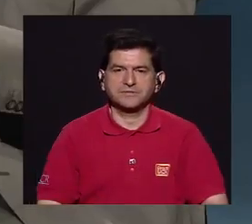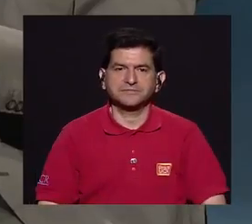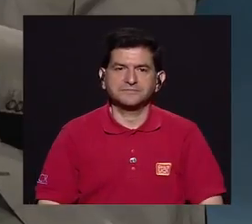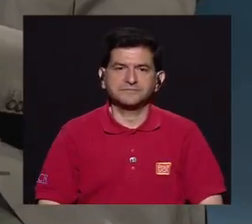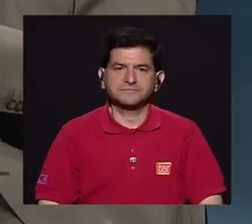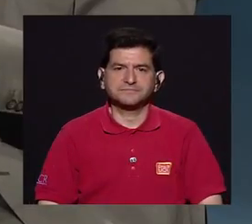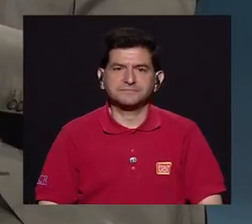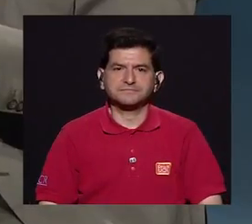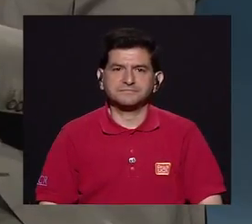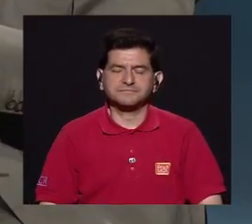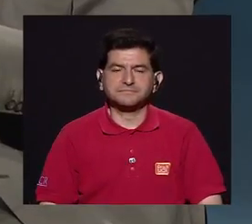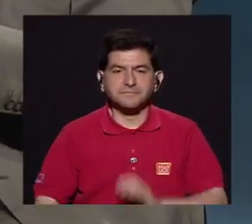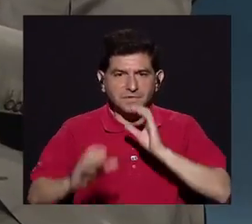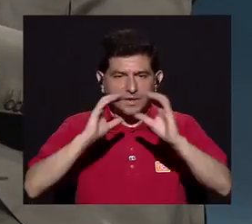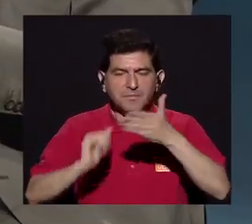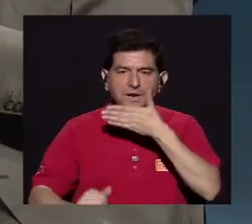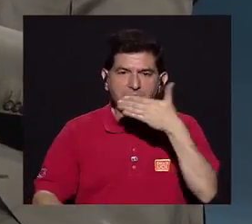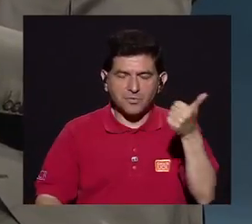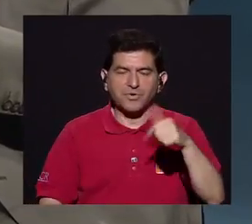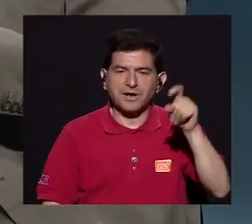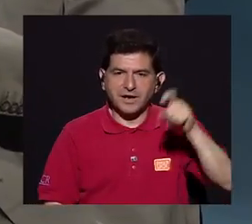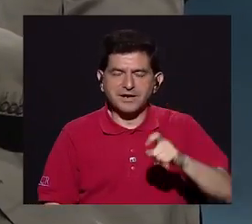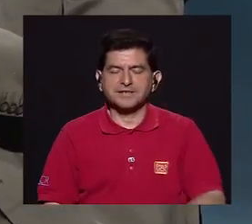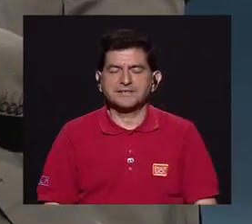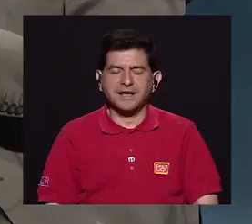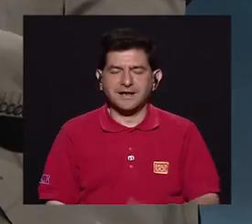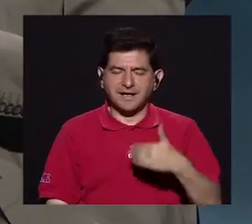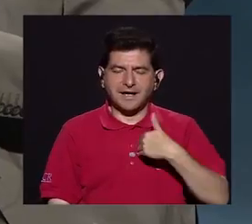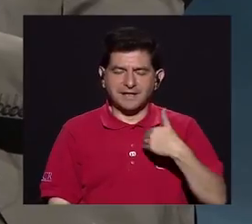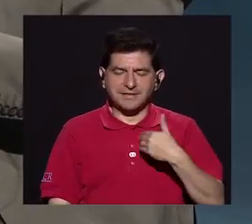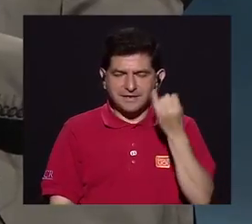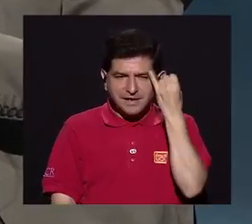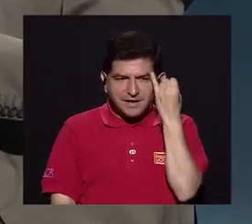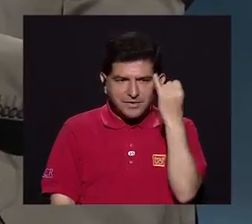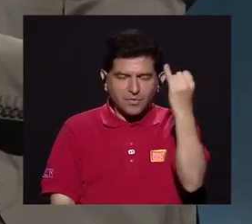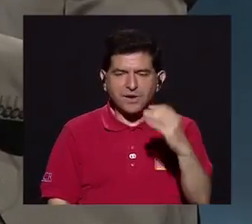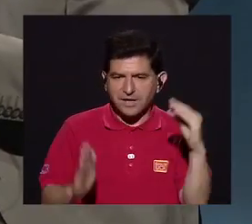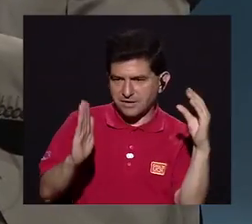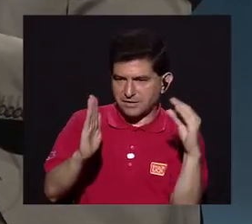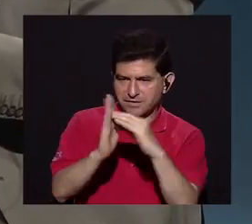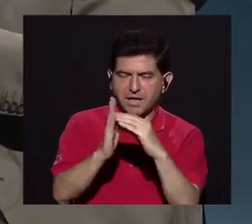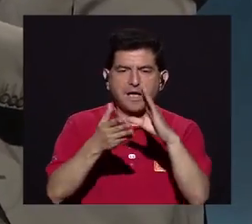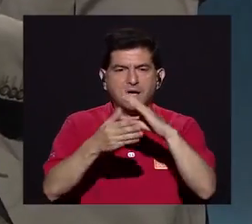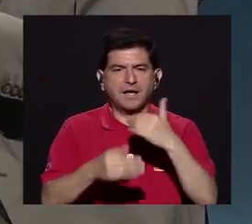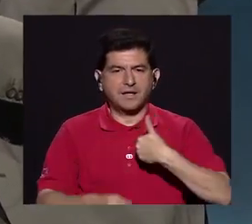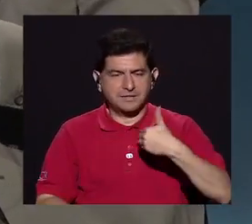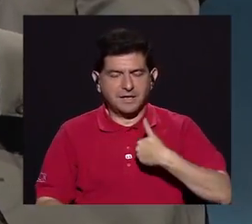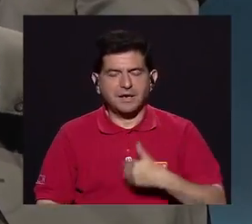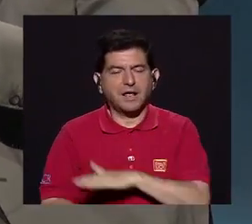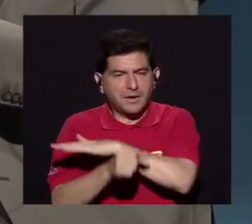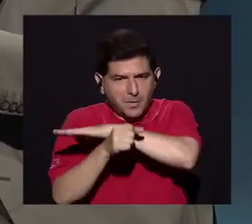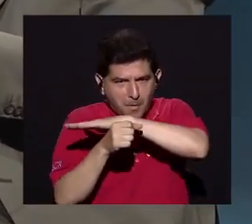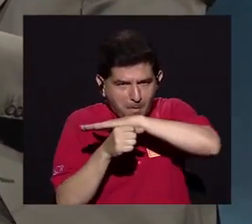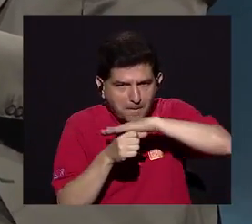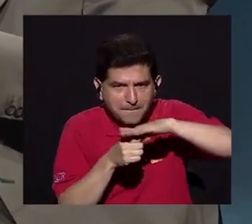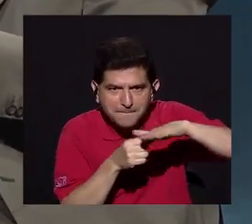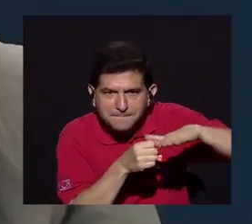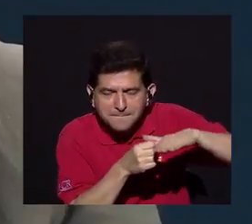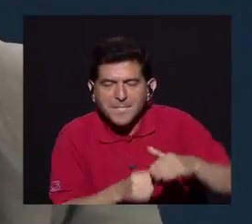Entonces, para comunicar mejor, cada vez hay que argumentar de una manera en la que contemos con la